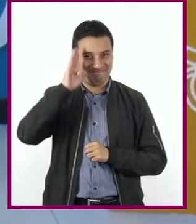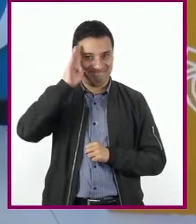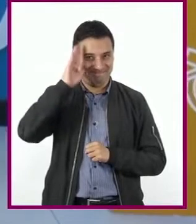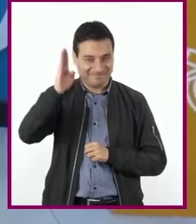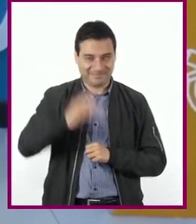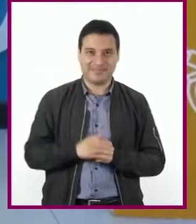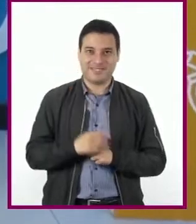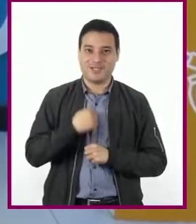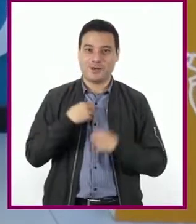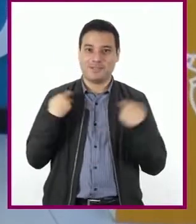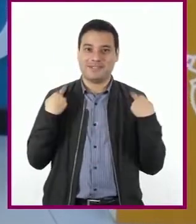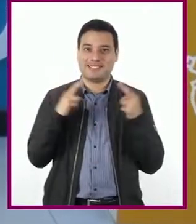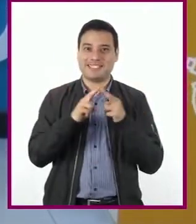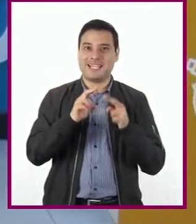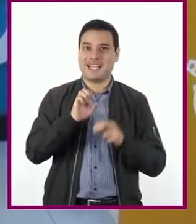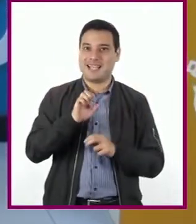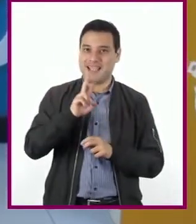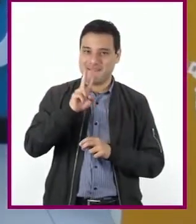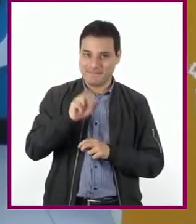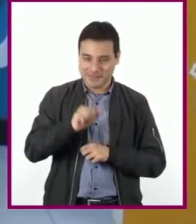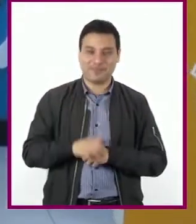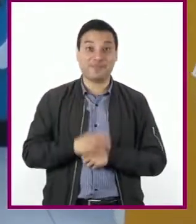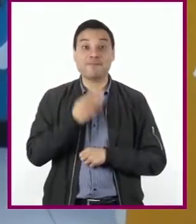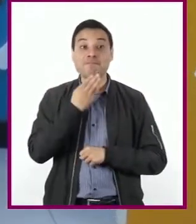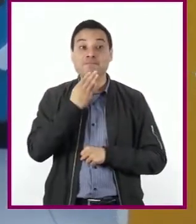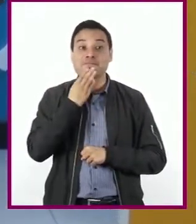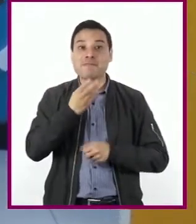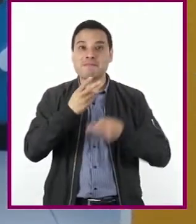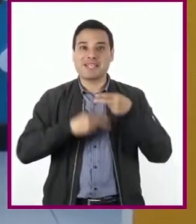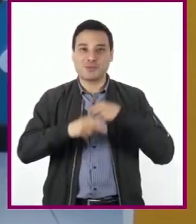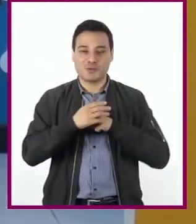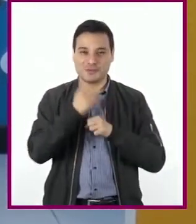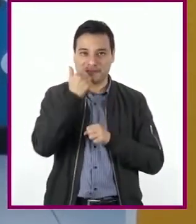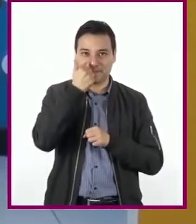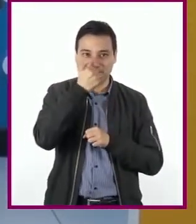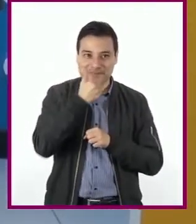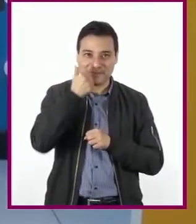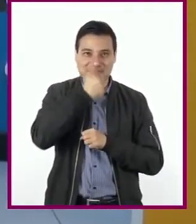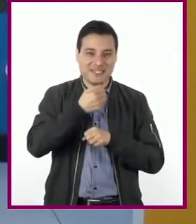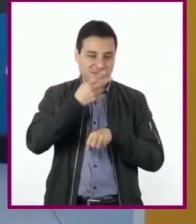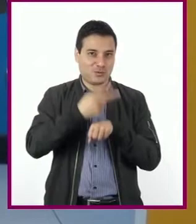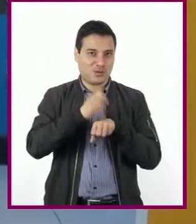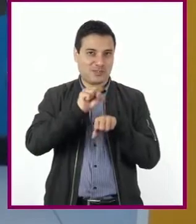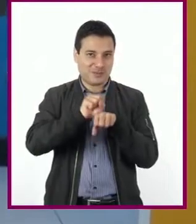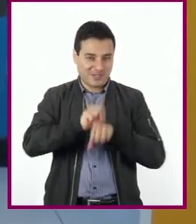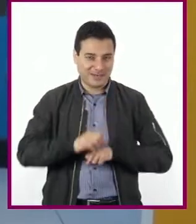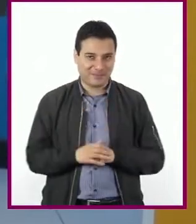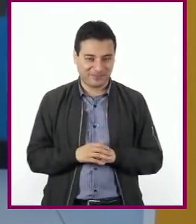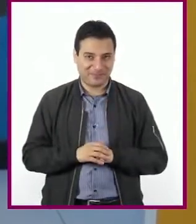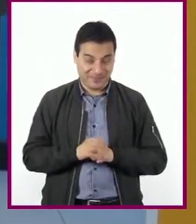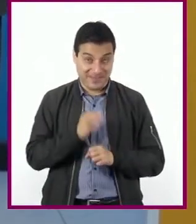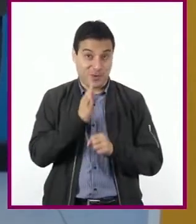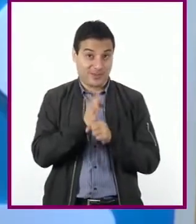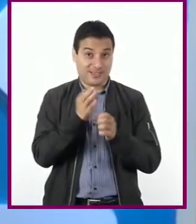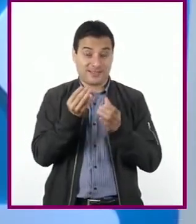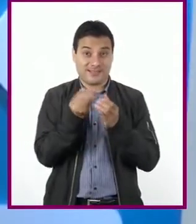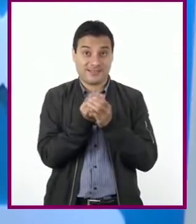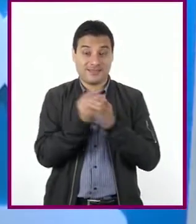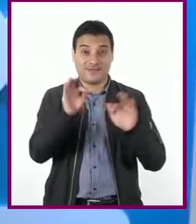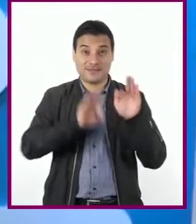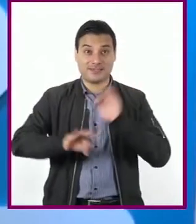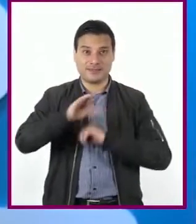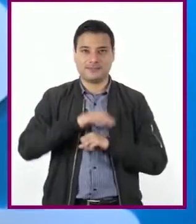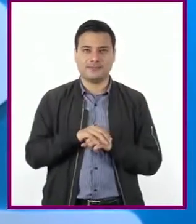soy la profesora Eva Vilchis González. Sean bienvenidos los estudiantes de segundo grado de secundaria a la clase de física.